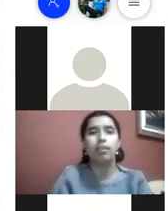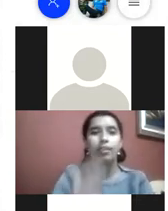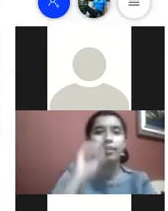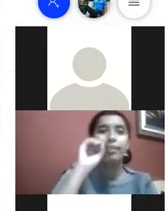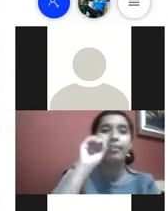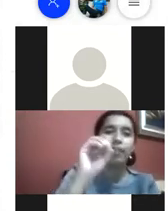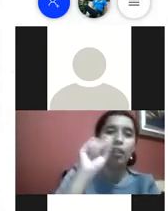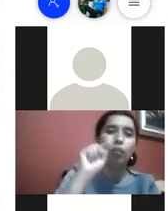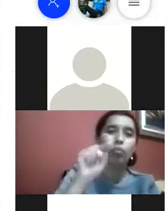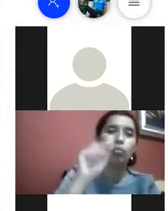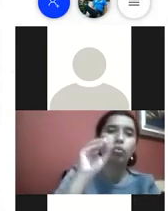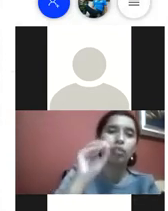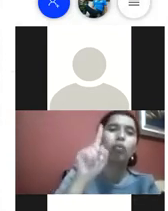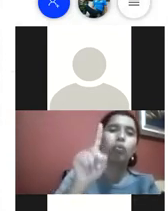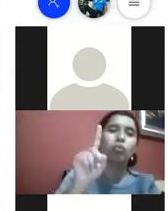0.01